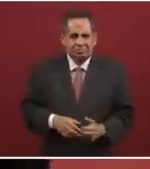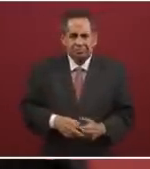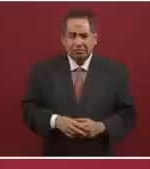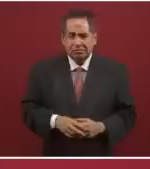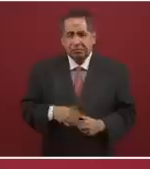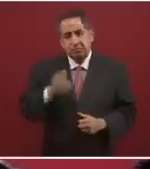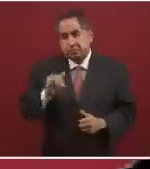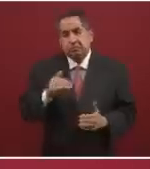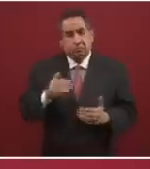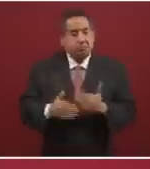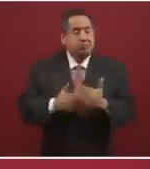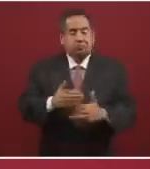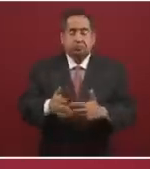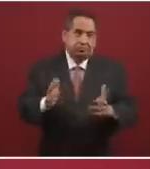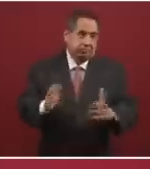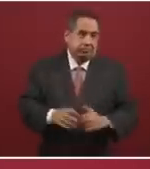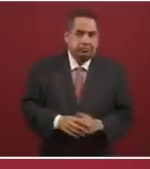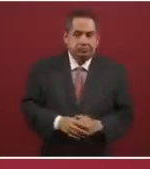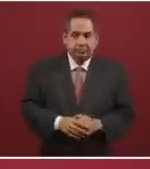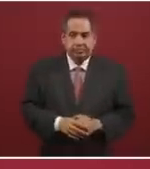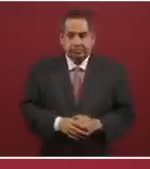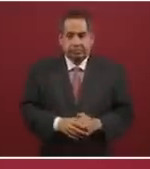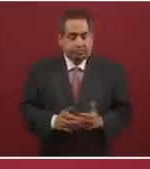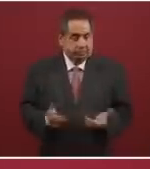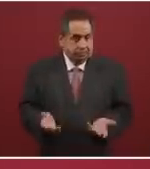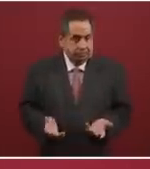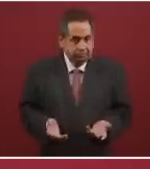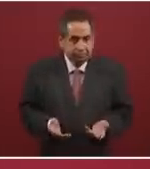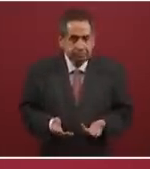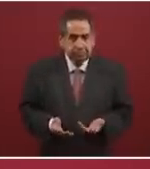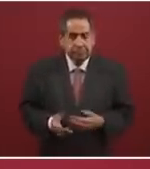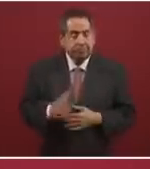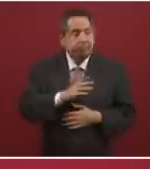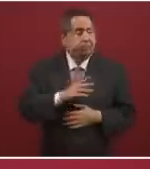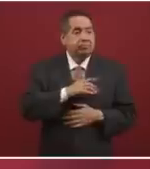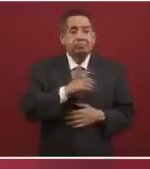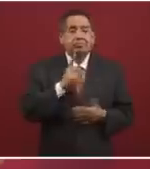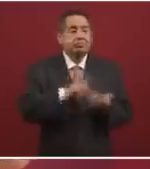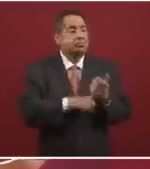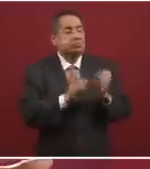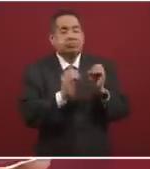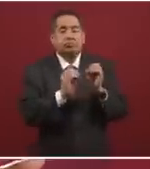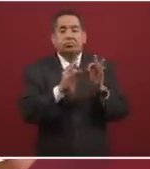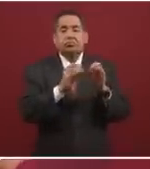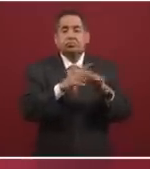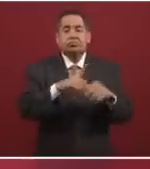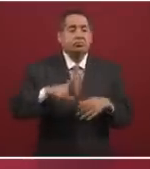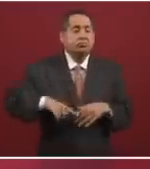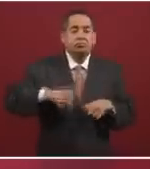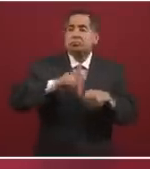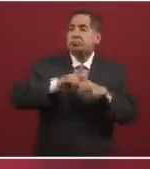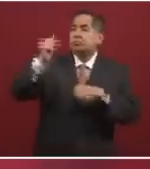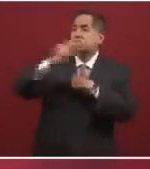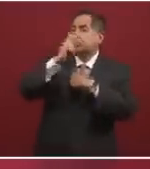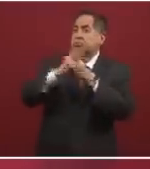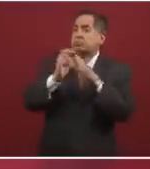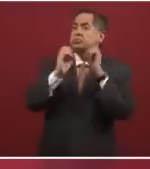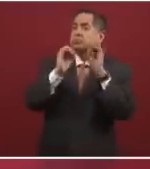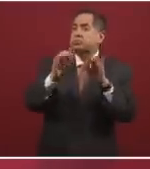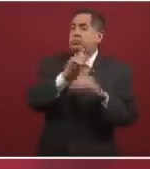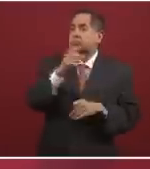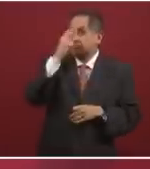Y así, y bueno, habían oficinas del gobierno en el extranjero.